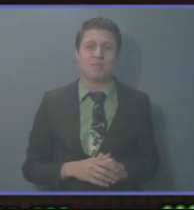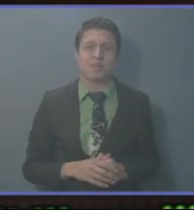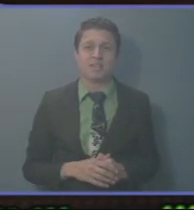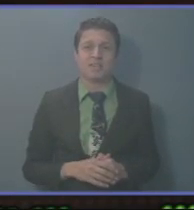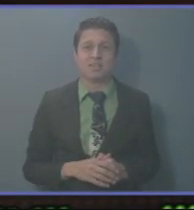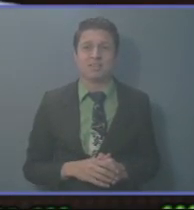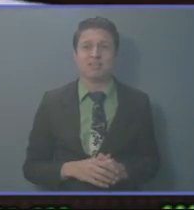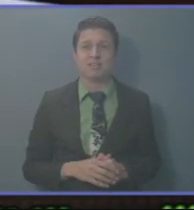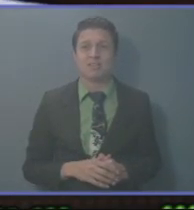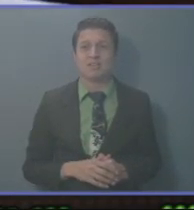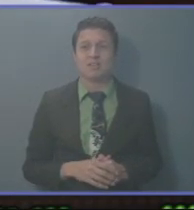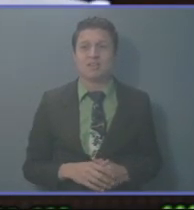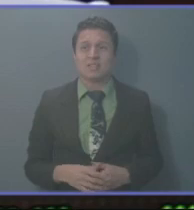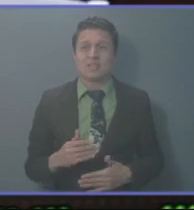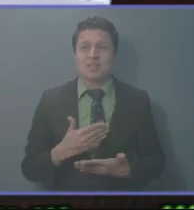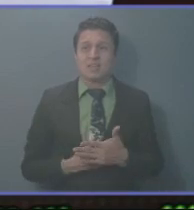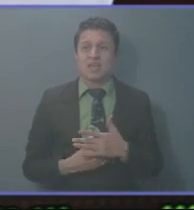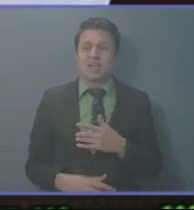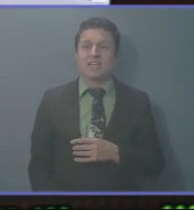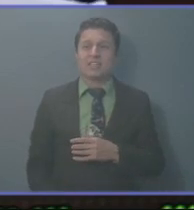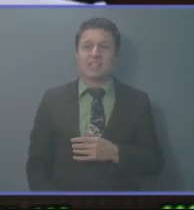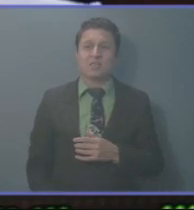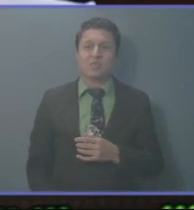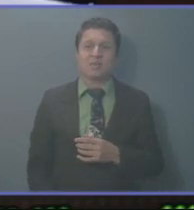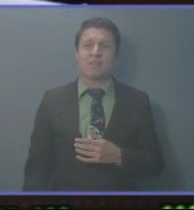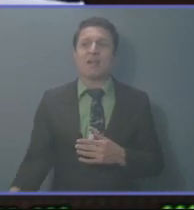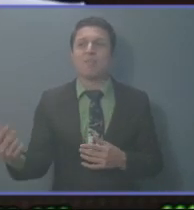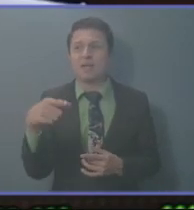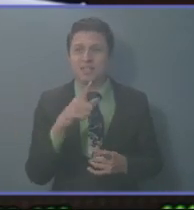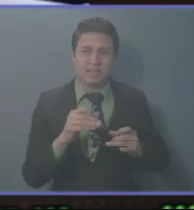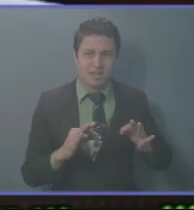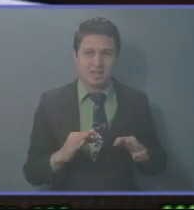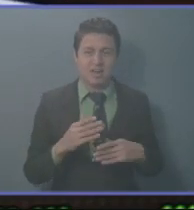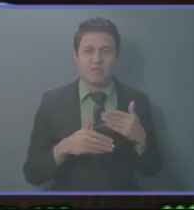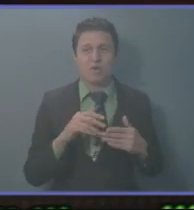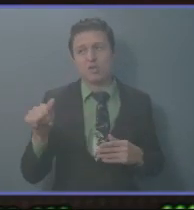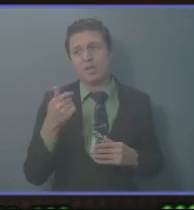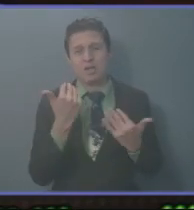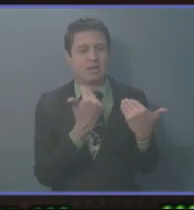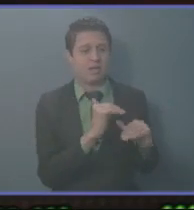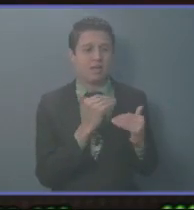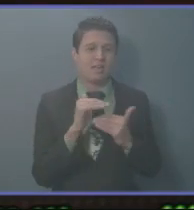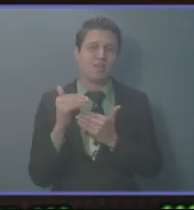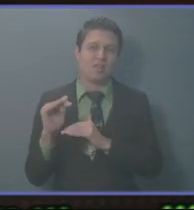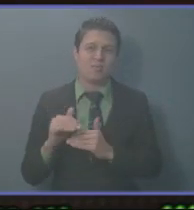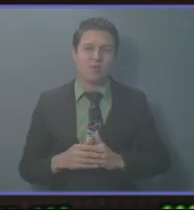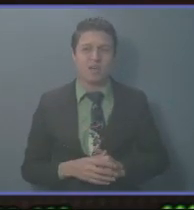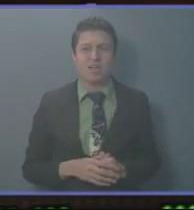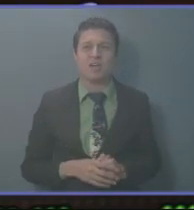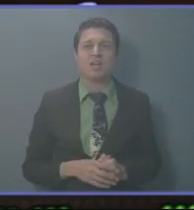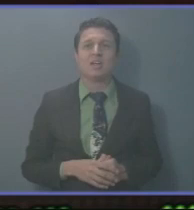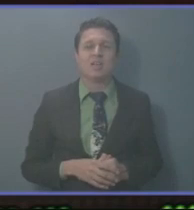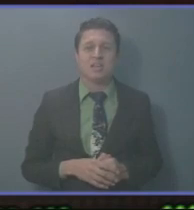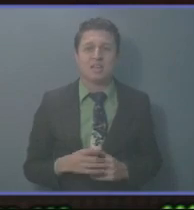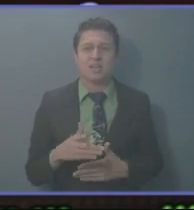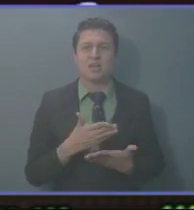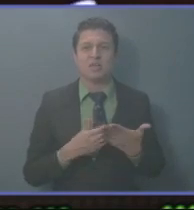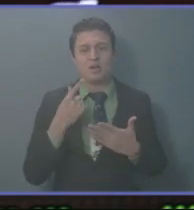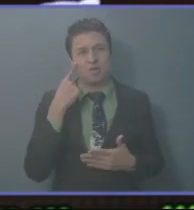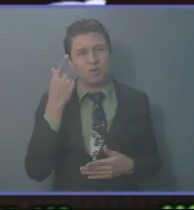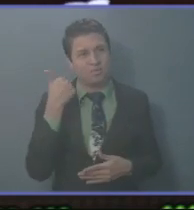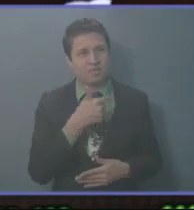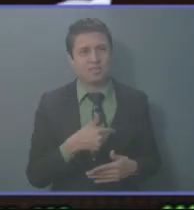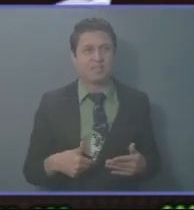significativa con enormes impactos en sus operaciones, y así expuso otras restricciones que derivan de los decretos